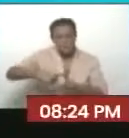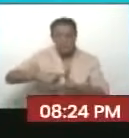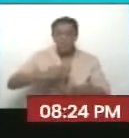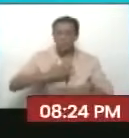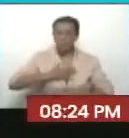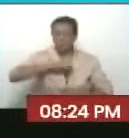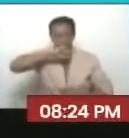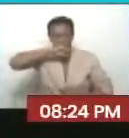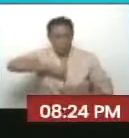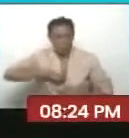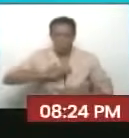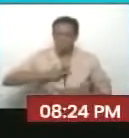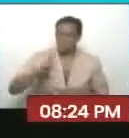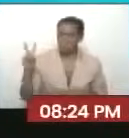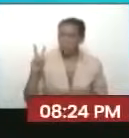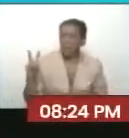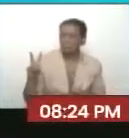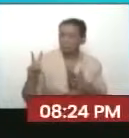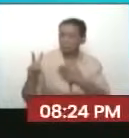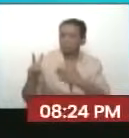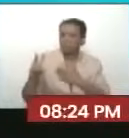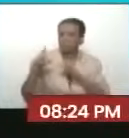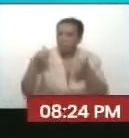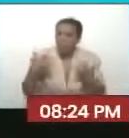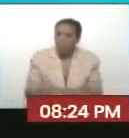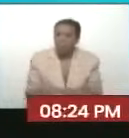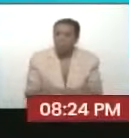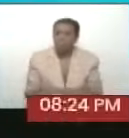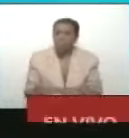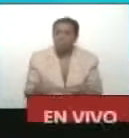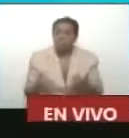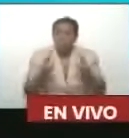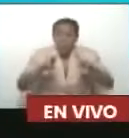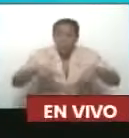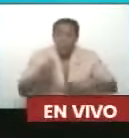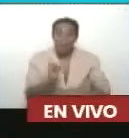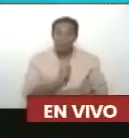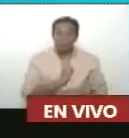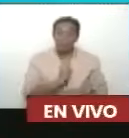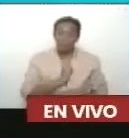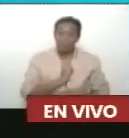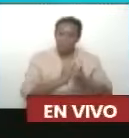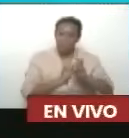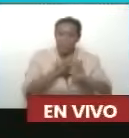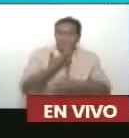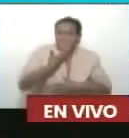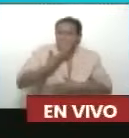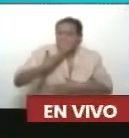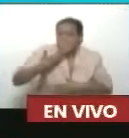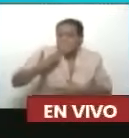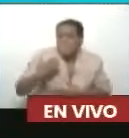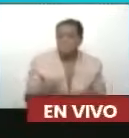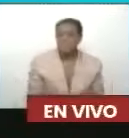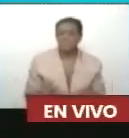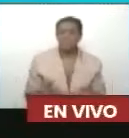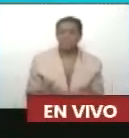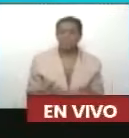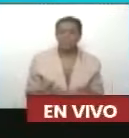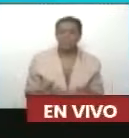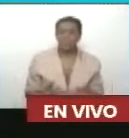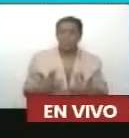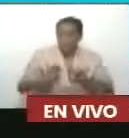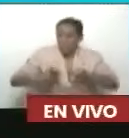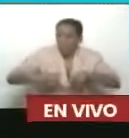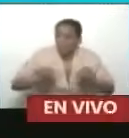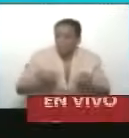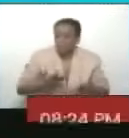venezolano. Hoy podemos decir que tenemos una nueva identidad, podemos decirlo, una